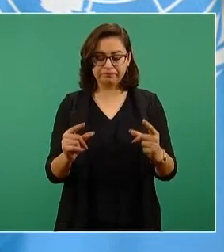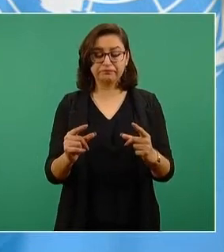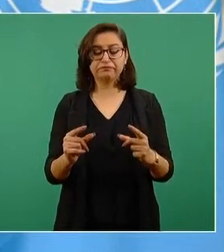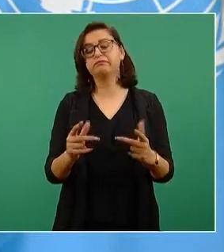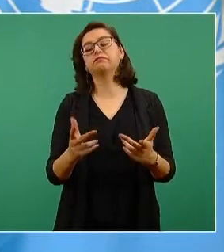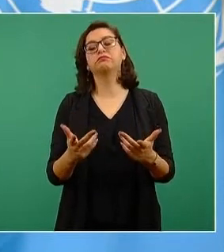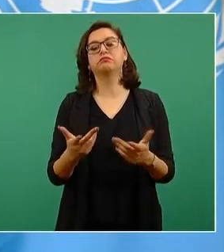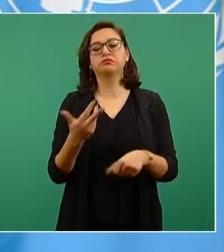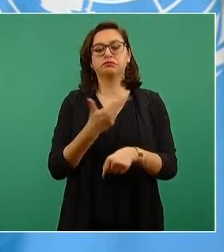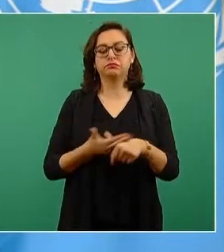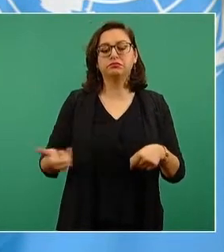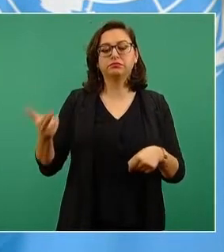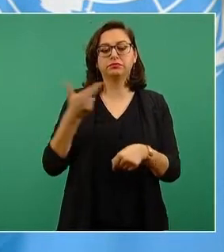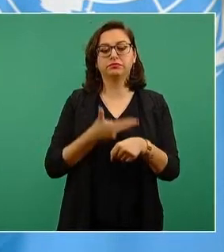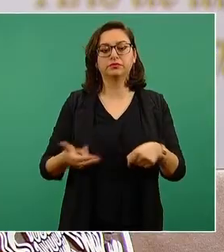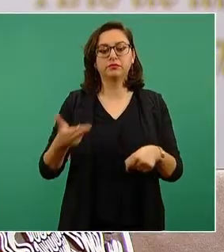actualidad,